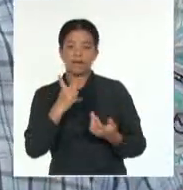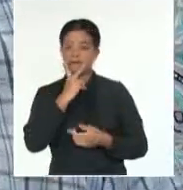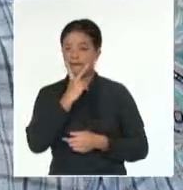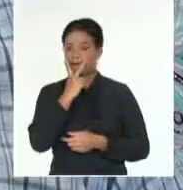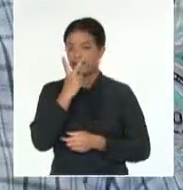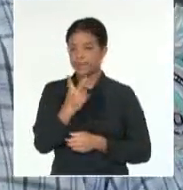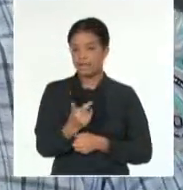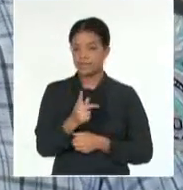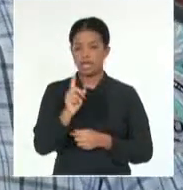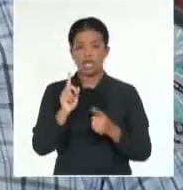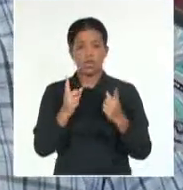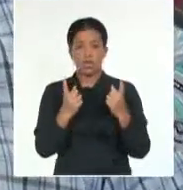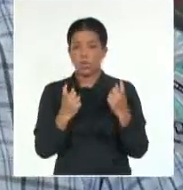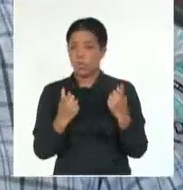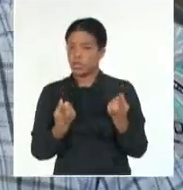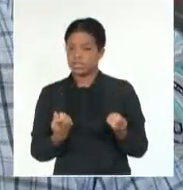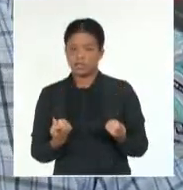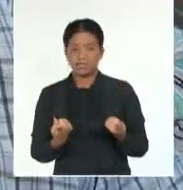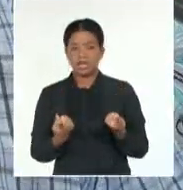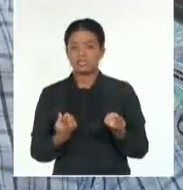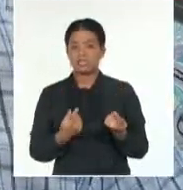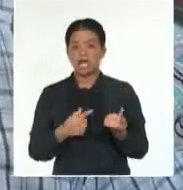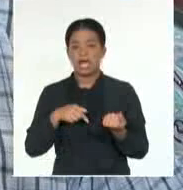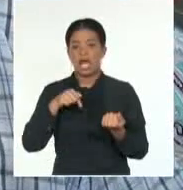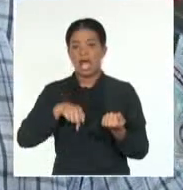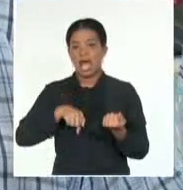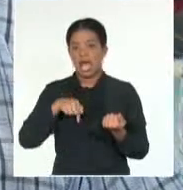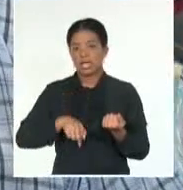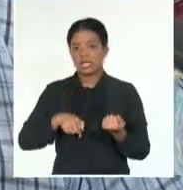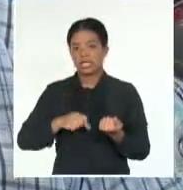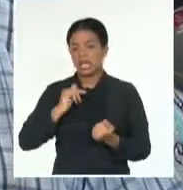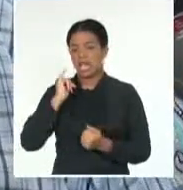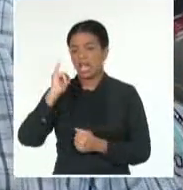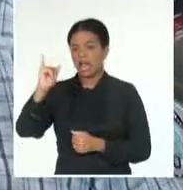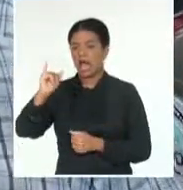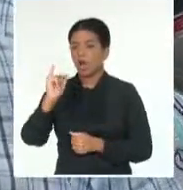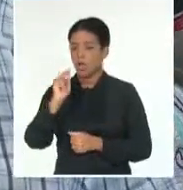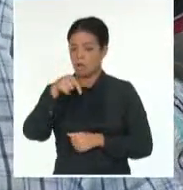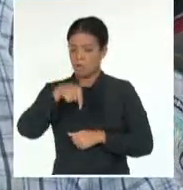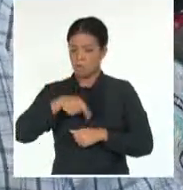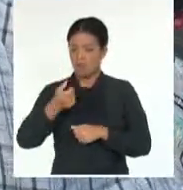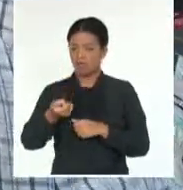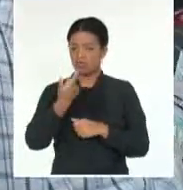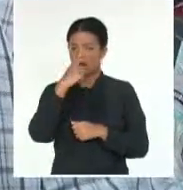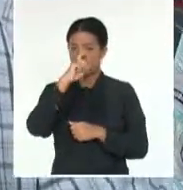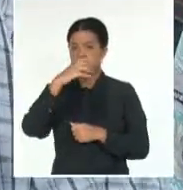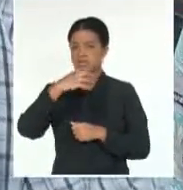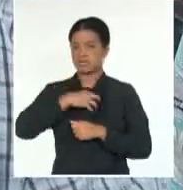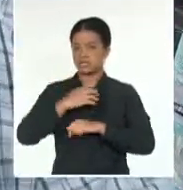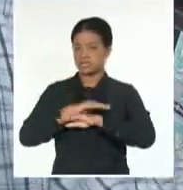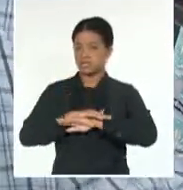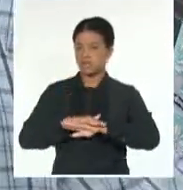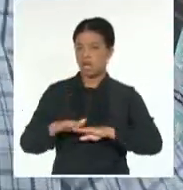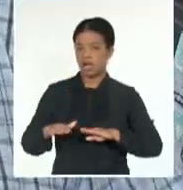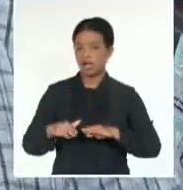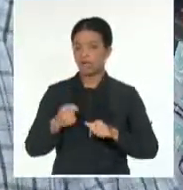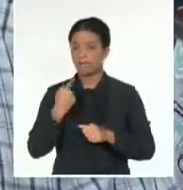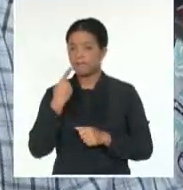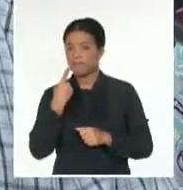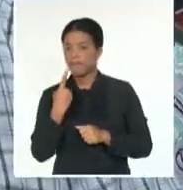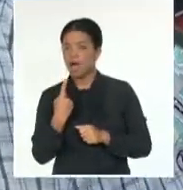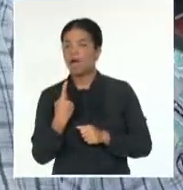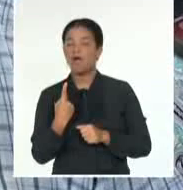salir tampoco de aquí del asentamiento a adquirir los medicamentos. Y en fin, yo creo que